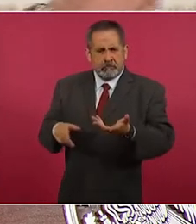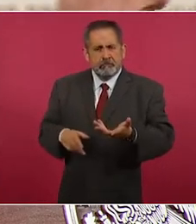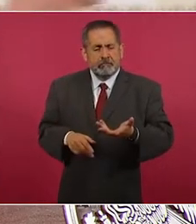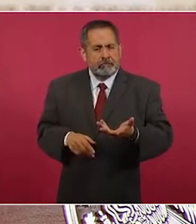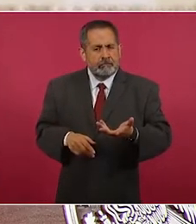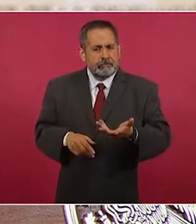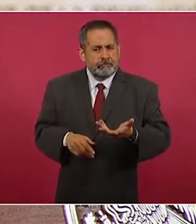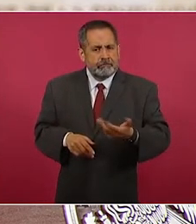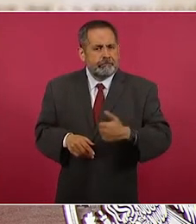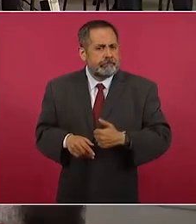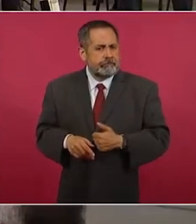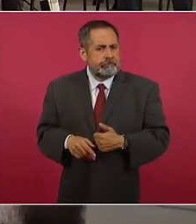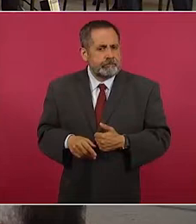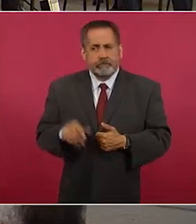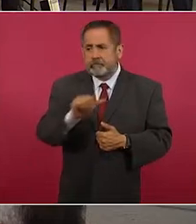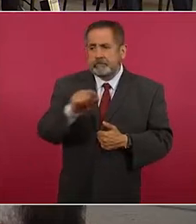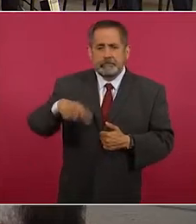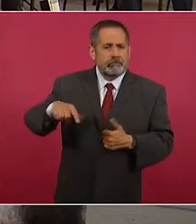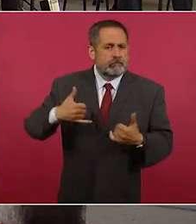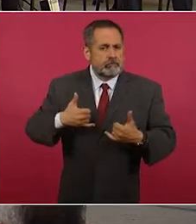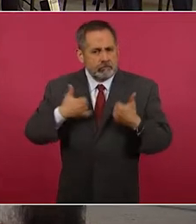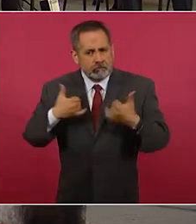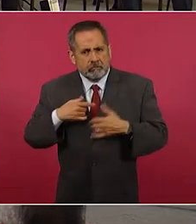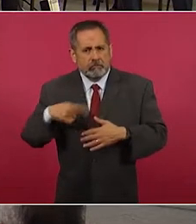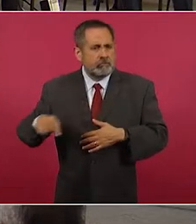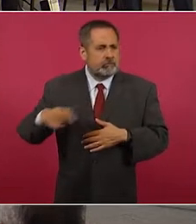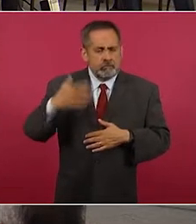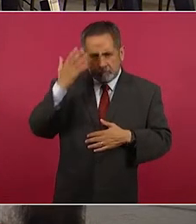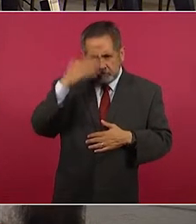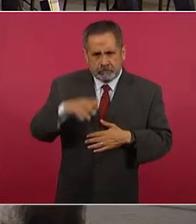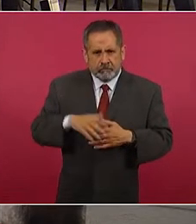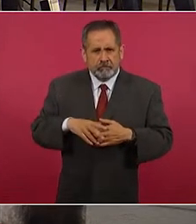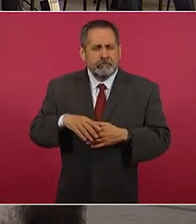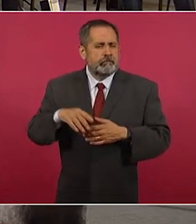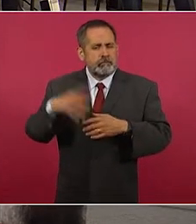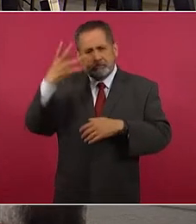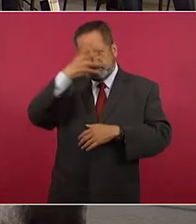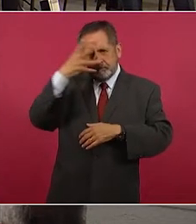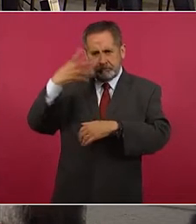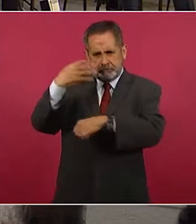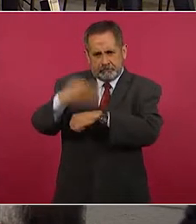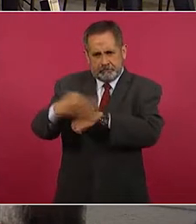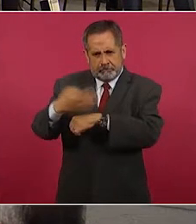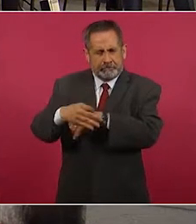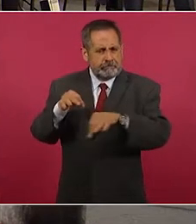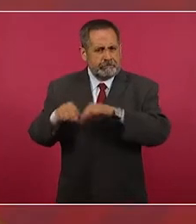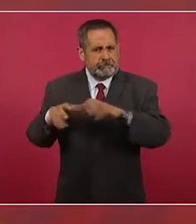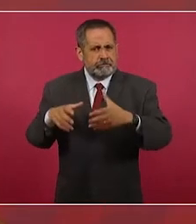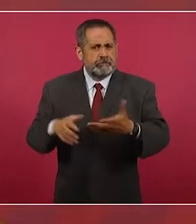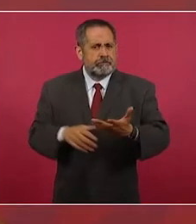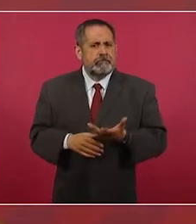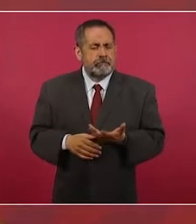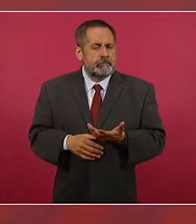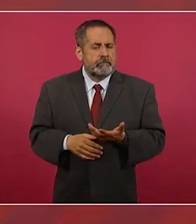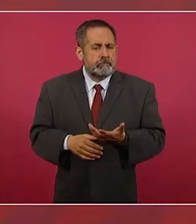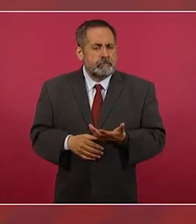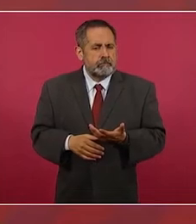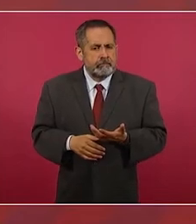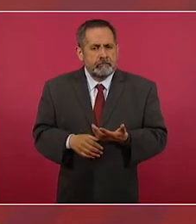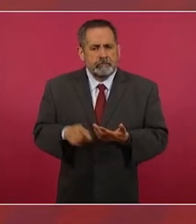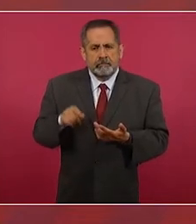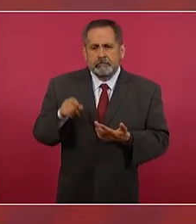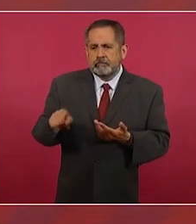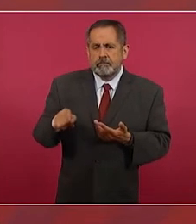Todos los jóvenes. Y lo que hablábamos de las visas temporales de trabajo, no